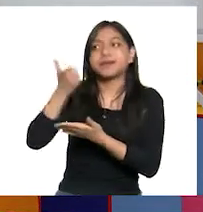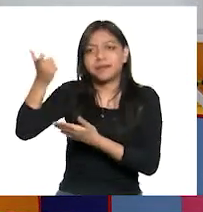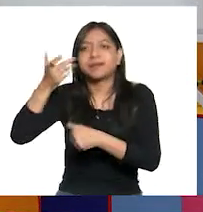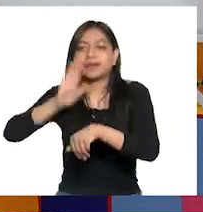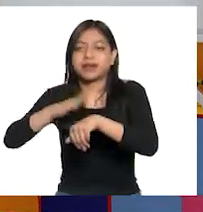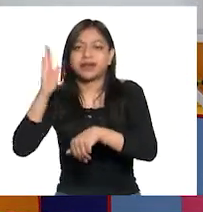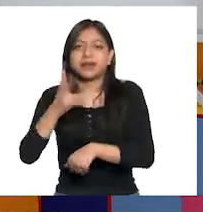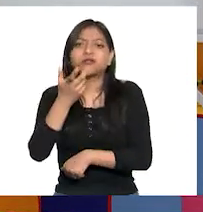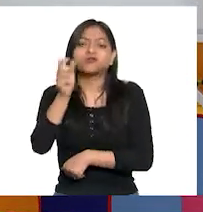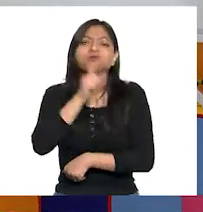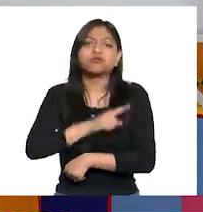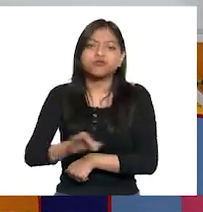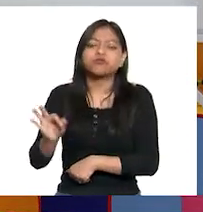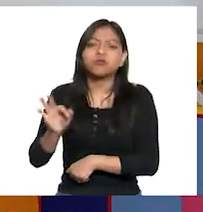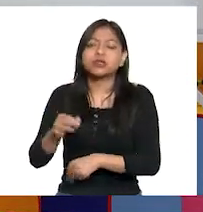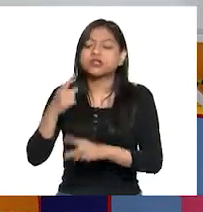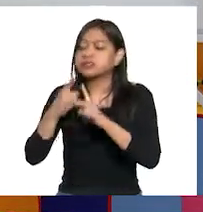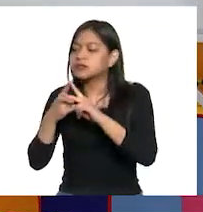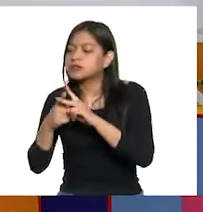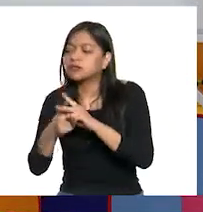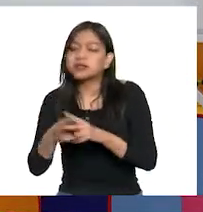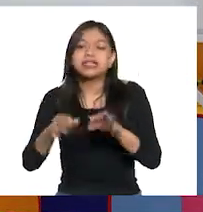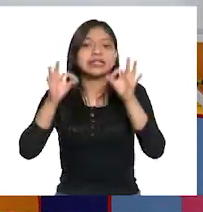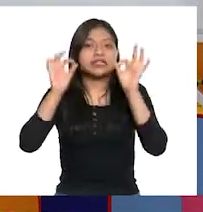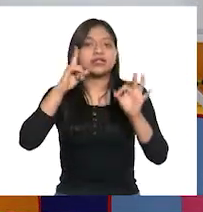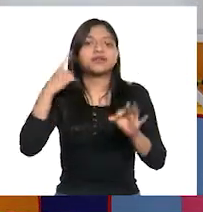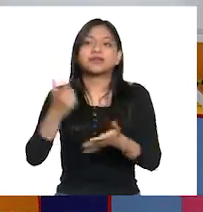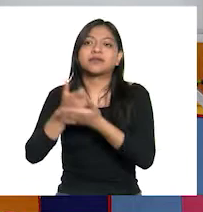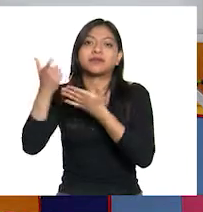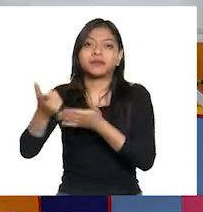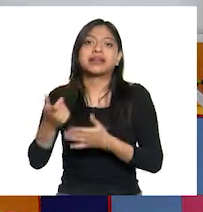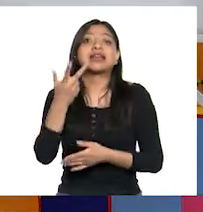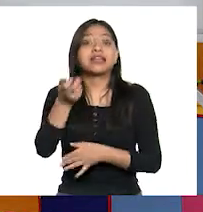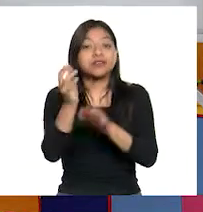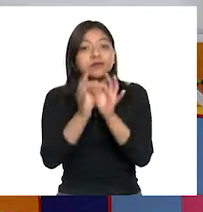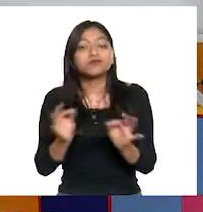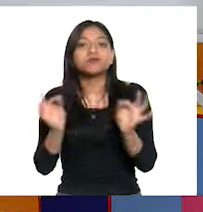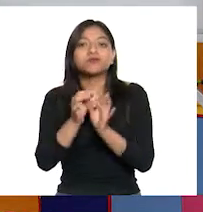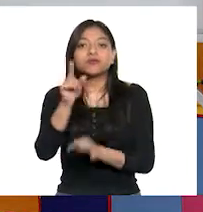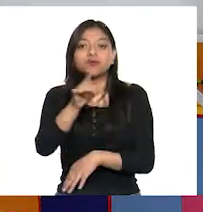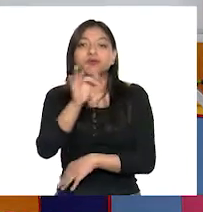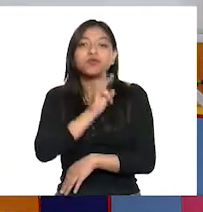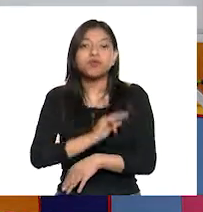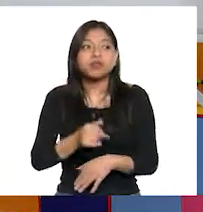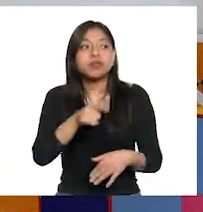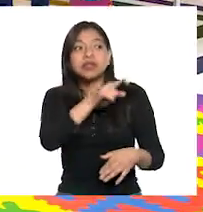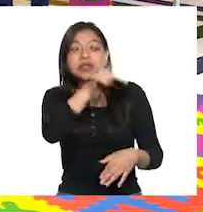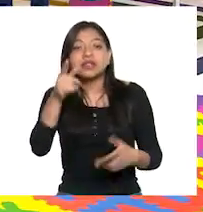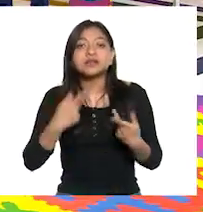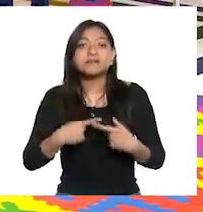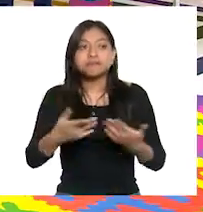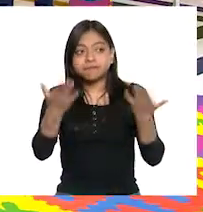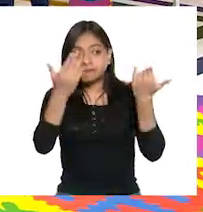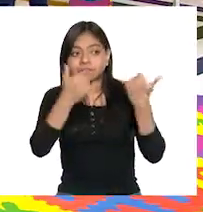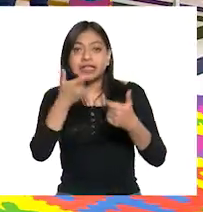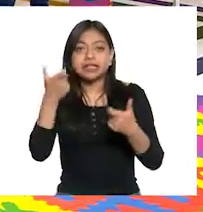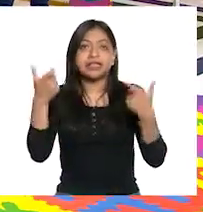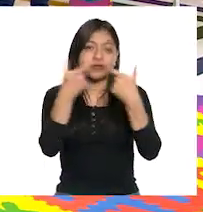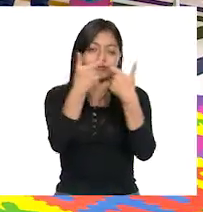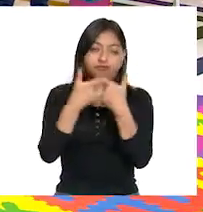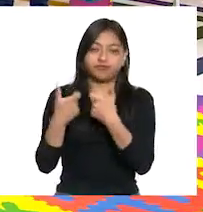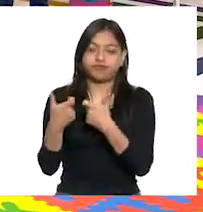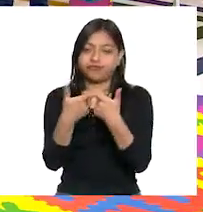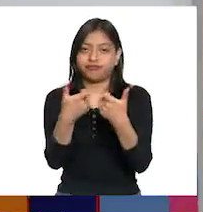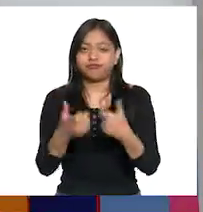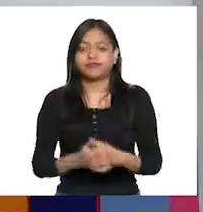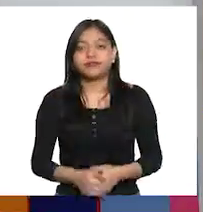realizar con más exactitud los cálculos al momento de pagar. Y así también, muy importante, repartir los gastos. Exactamente. Muy bien. ¿Te parece,